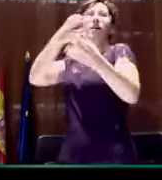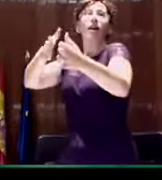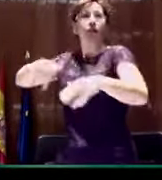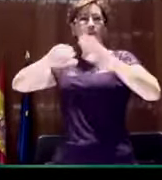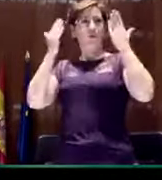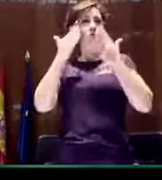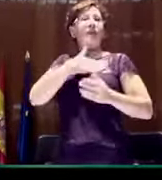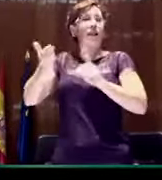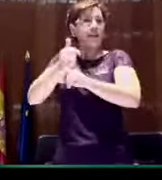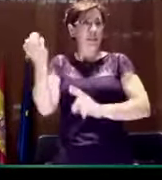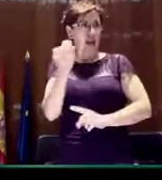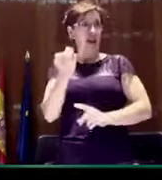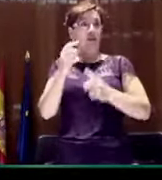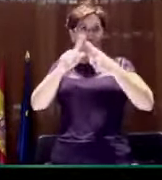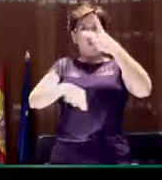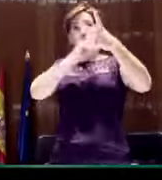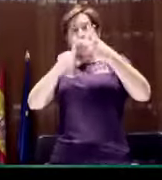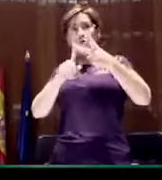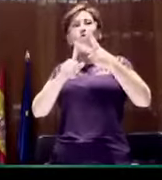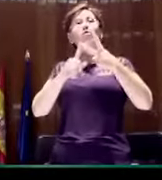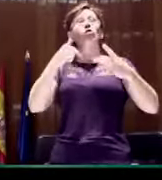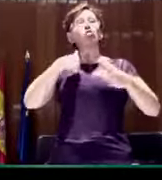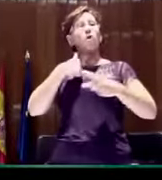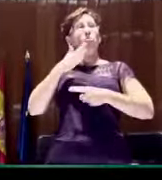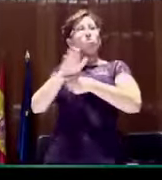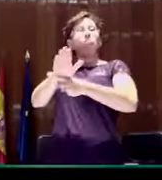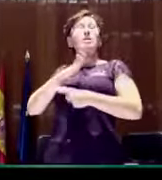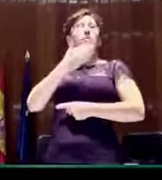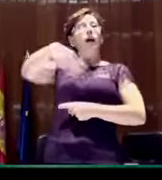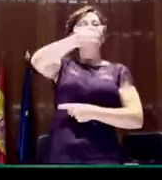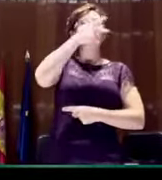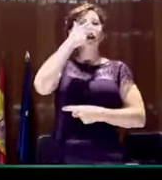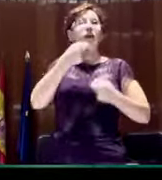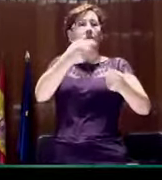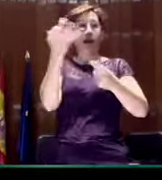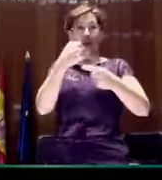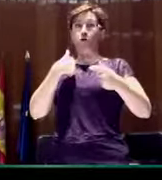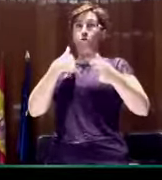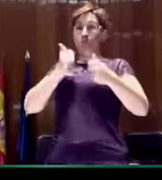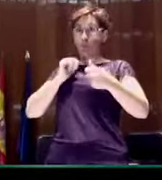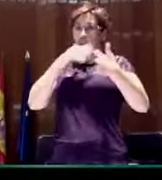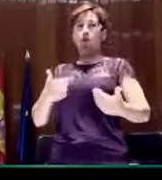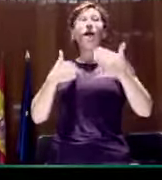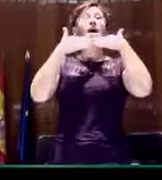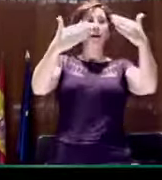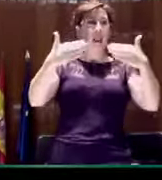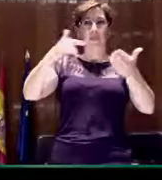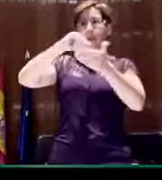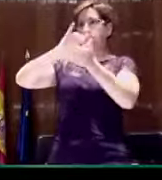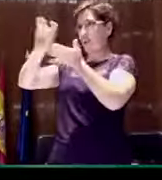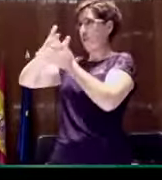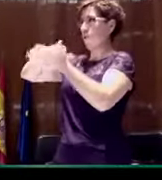hacer posible esta maravilla y que dentro de unas semanas o unos días estará a disposición de todo el mundo